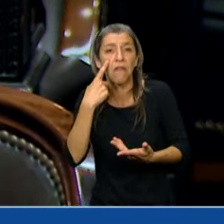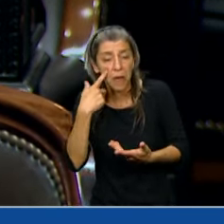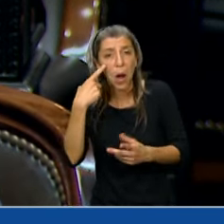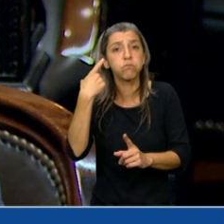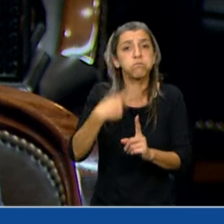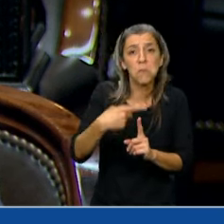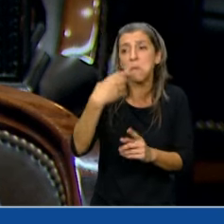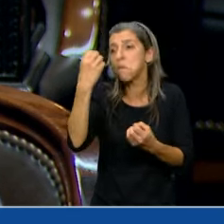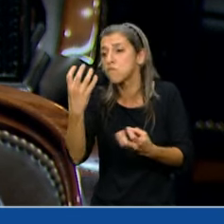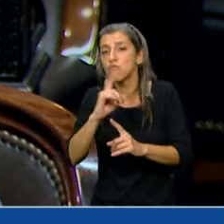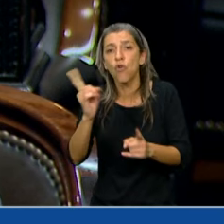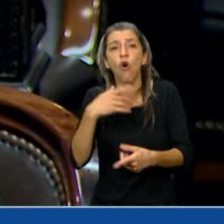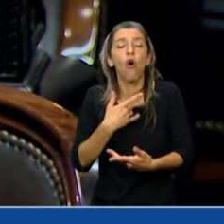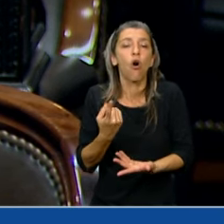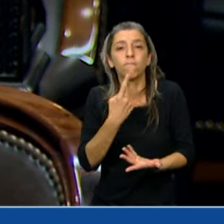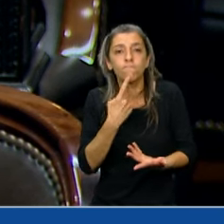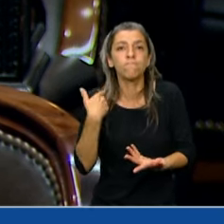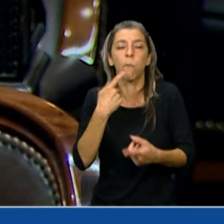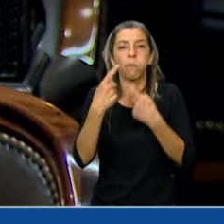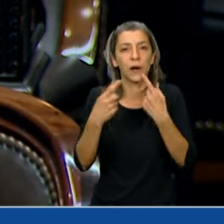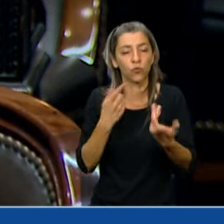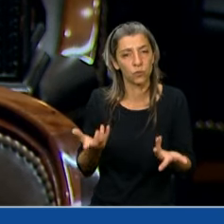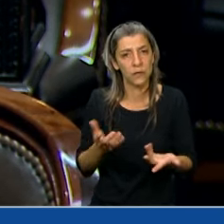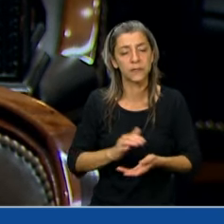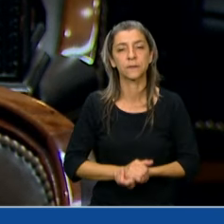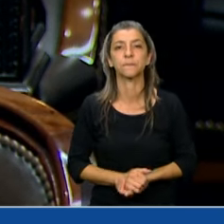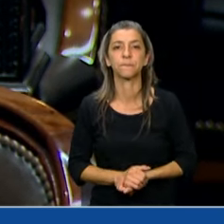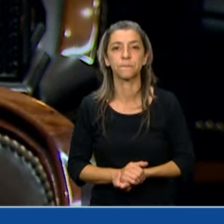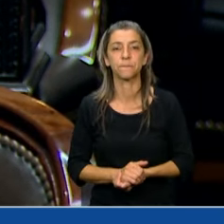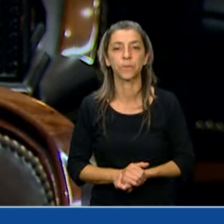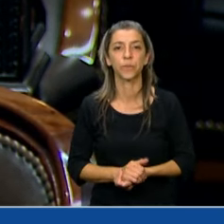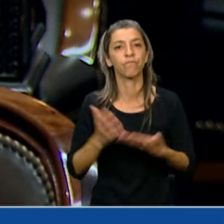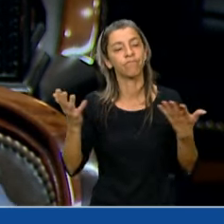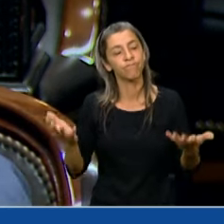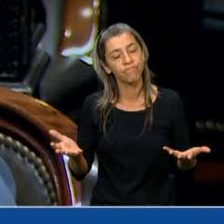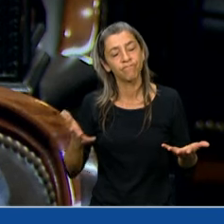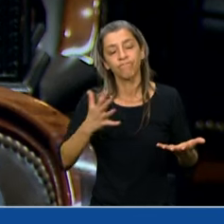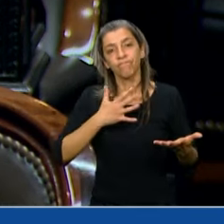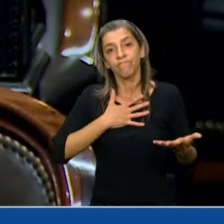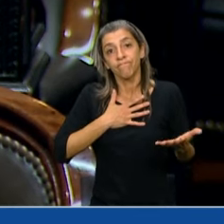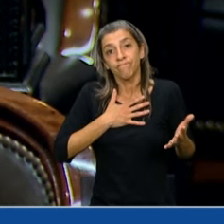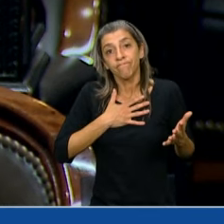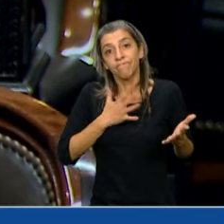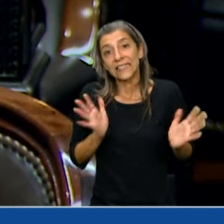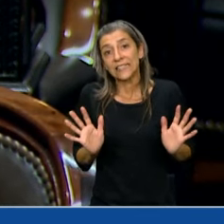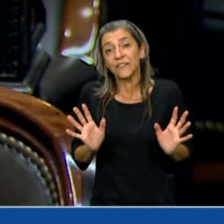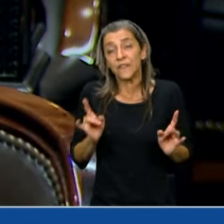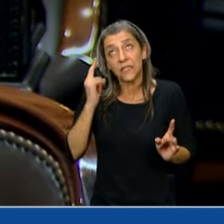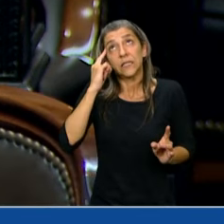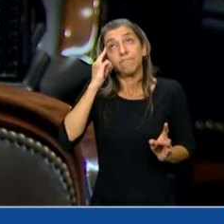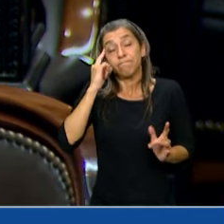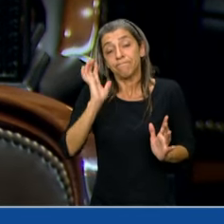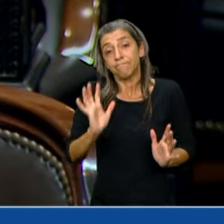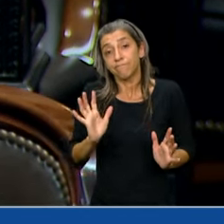cuestionamientos que puedan tener este proyecto por eso me cuesta creer Y me apena que esto